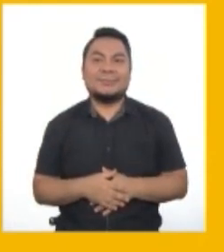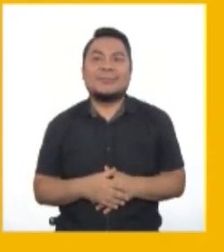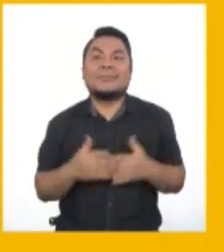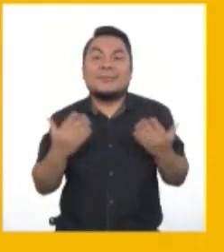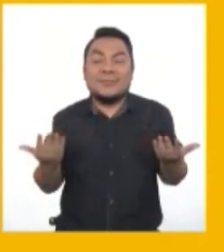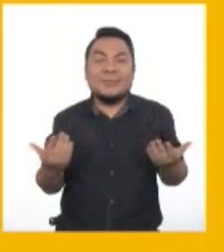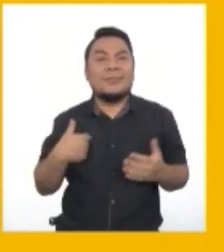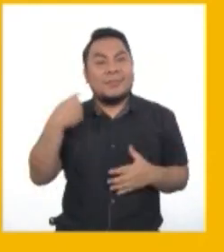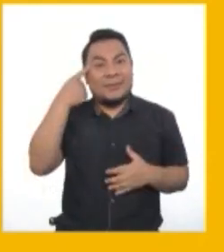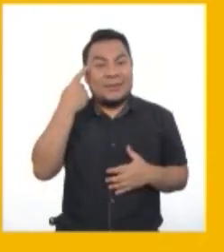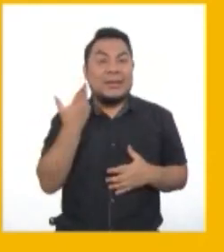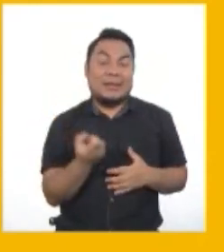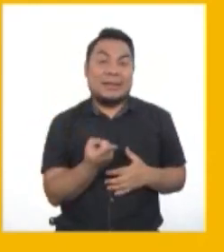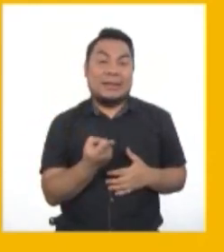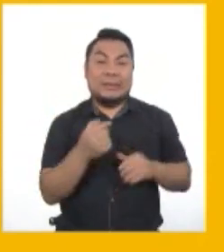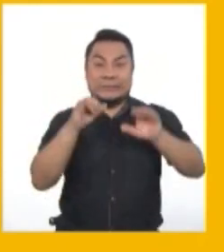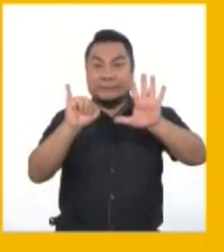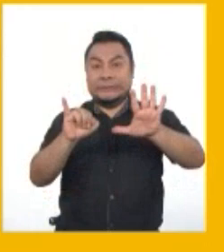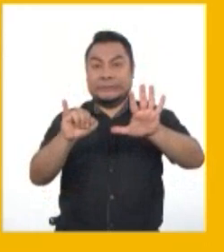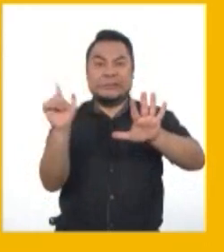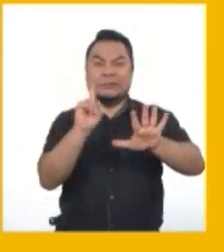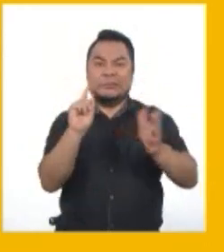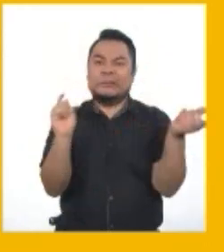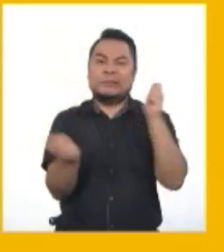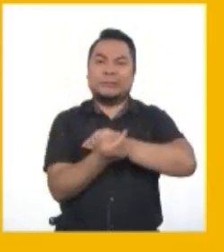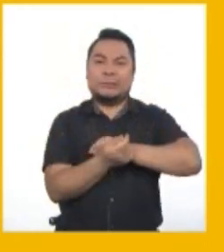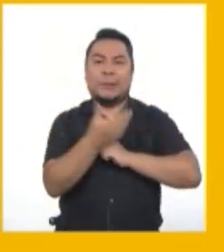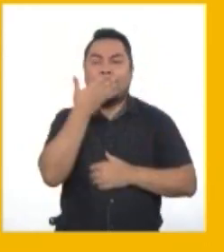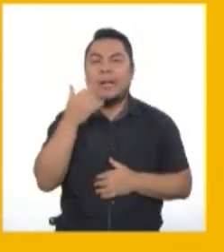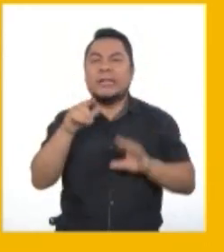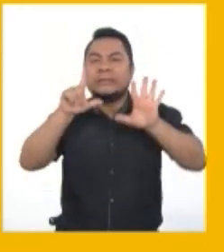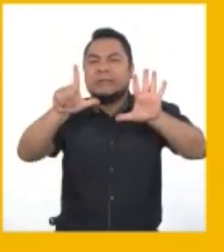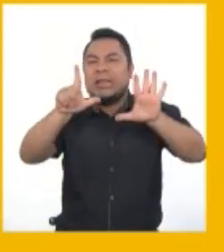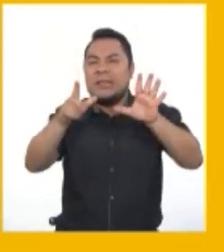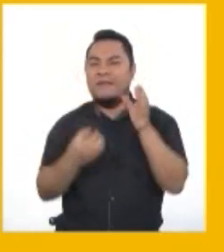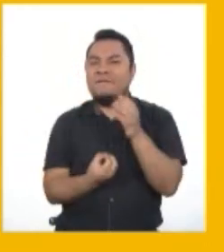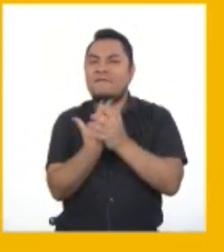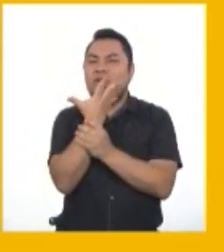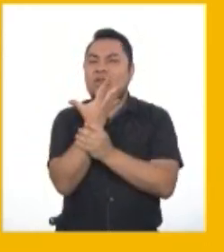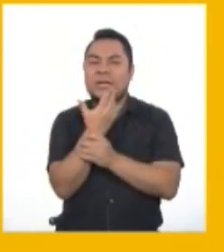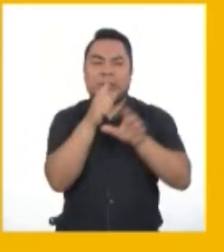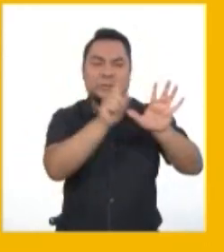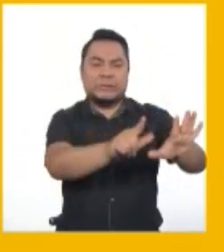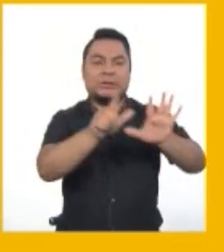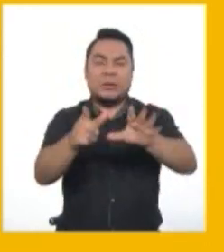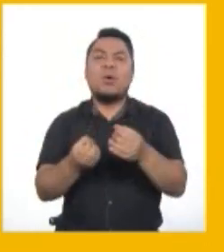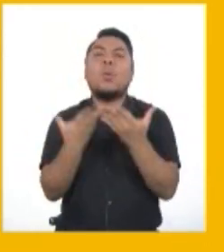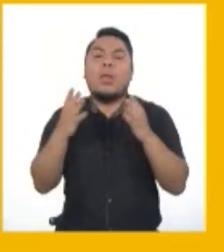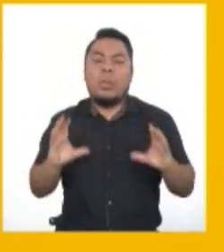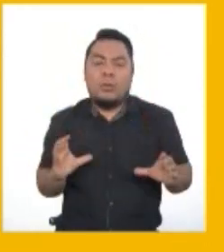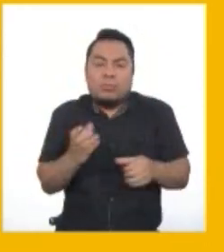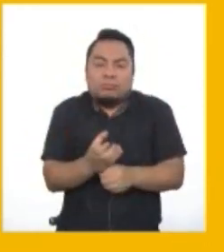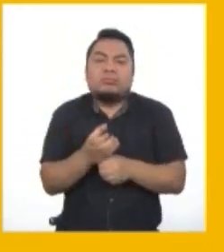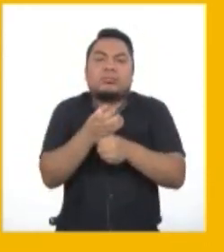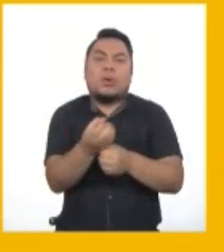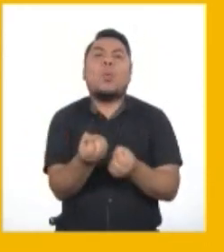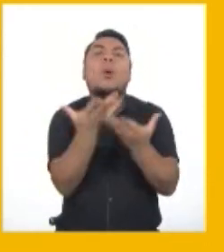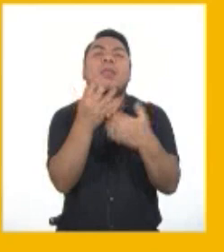¿Y si en lugar de 6 fueran ramos de 7 flores, cuántos ramos